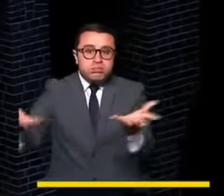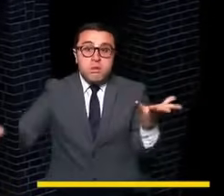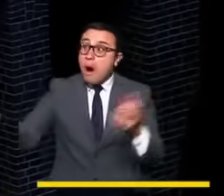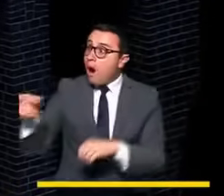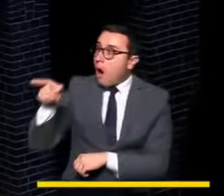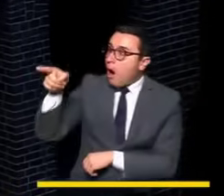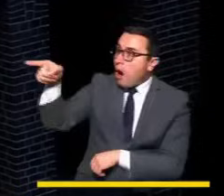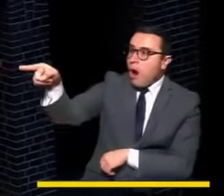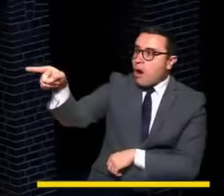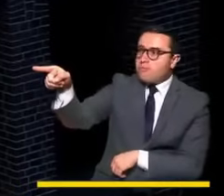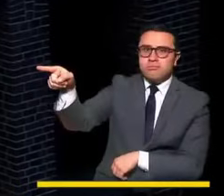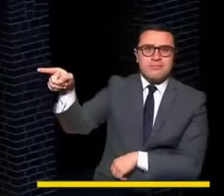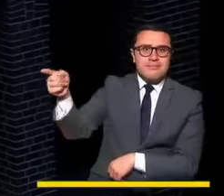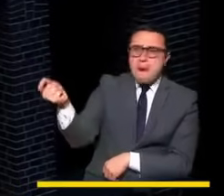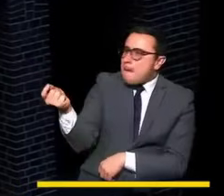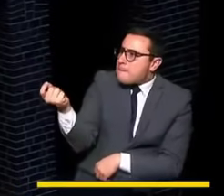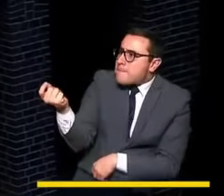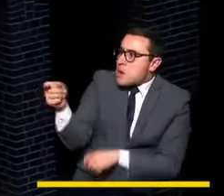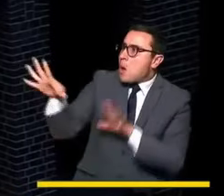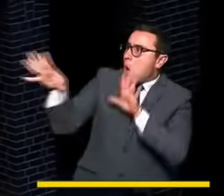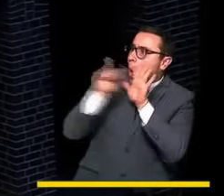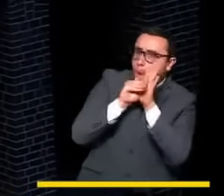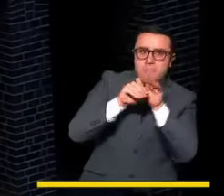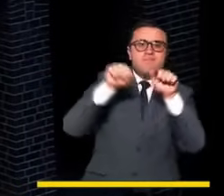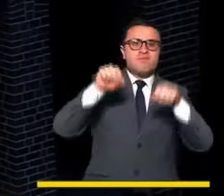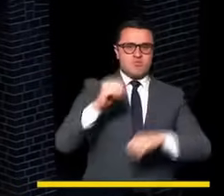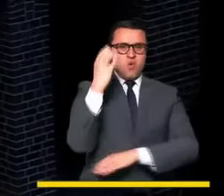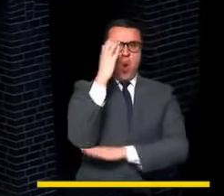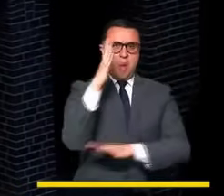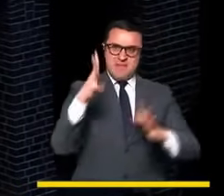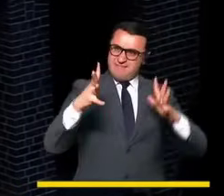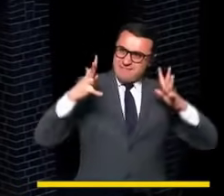un pedacito de lo que podría ser Colombia en esa materia.